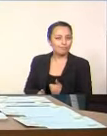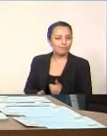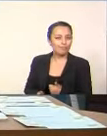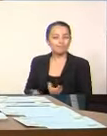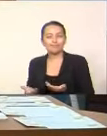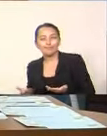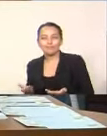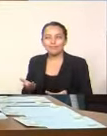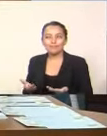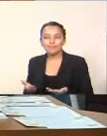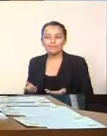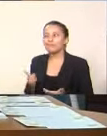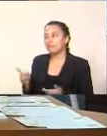¡Sí!